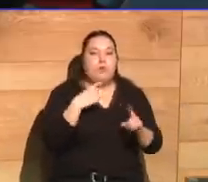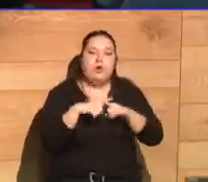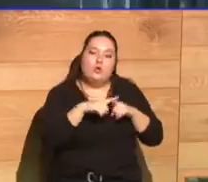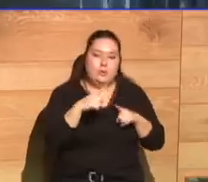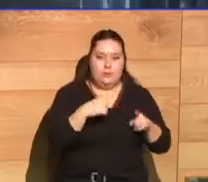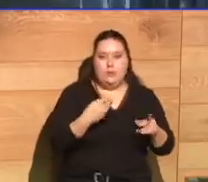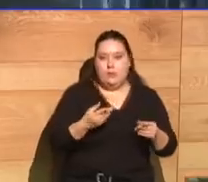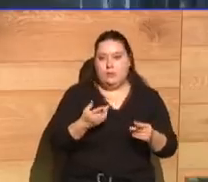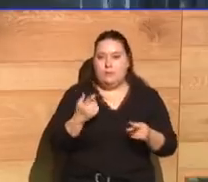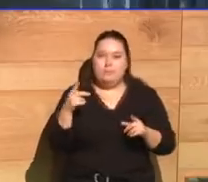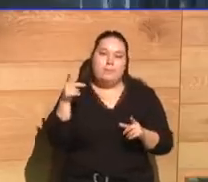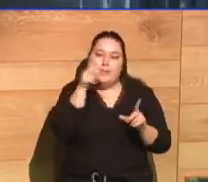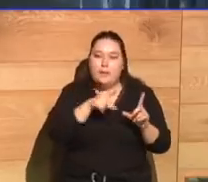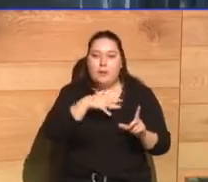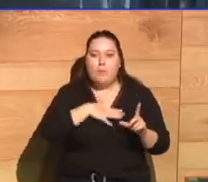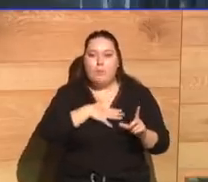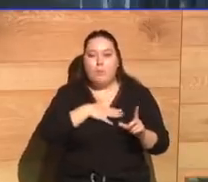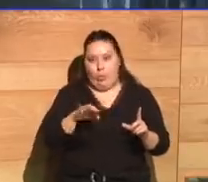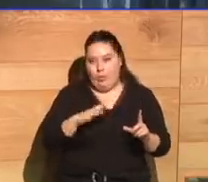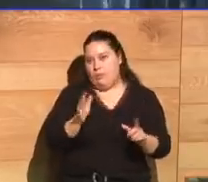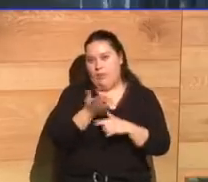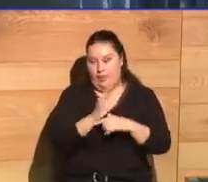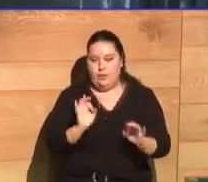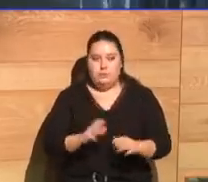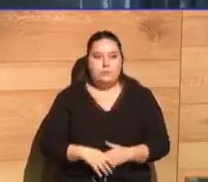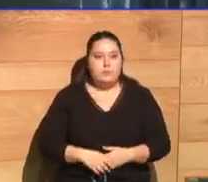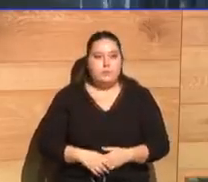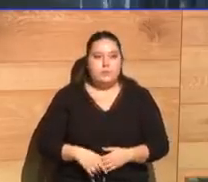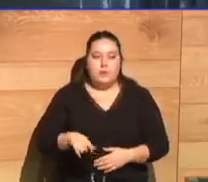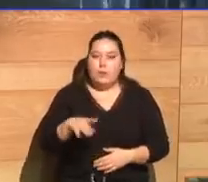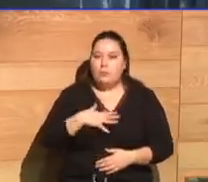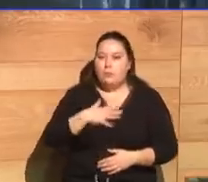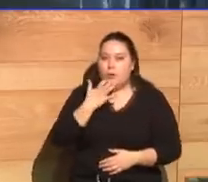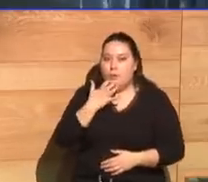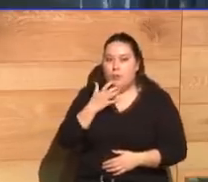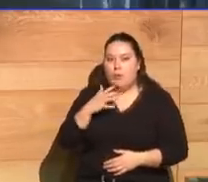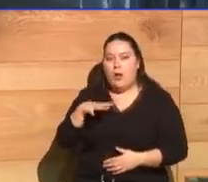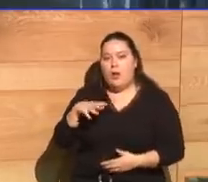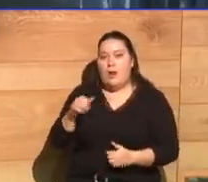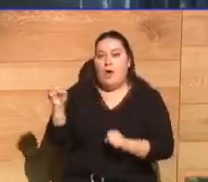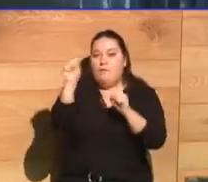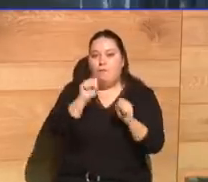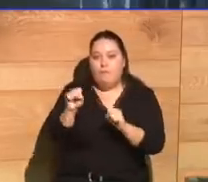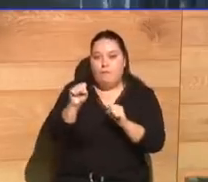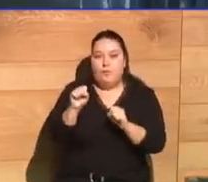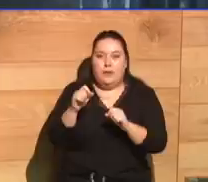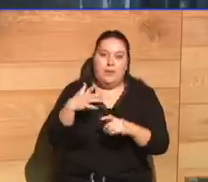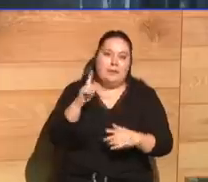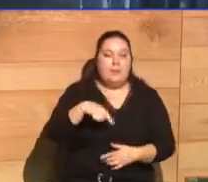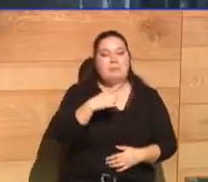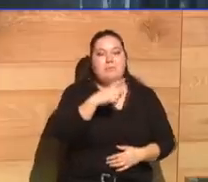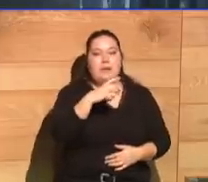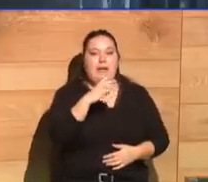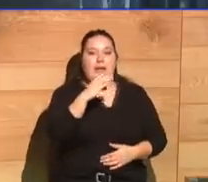más cinematográficos. Y viendo hoy en día Superman, dices, ah, pues coge la fortaleza de la soledad, muy bien, muy bien. Coge la kriptonita, muy bien.